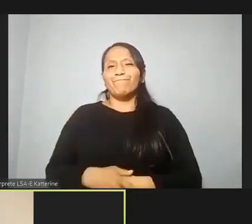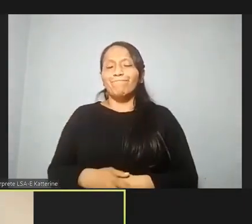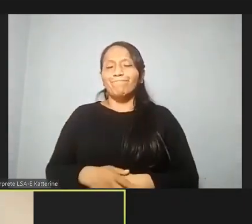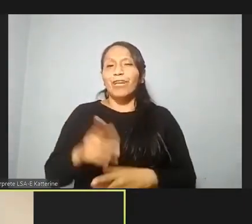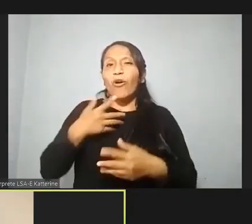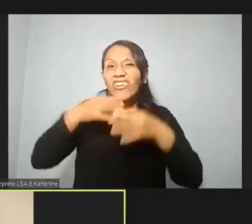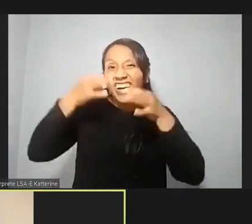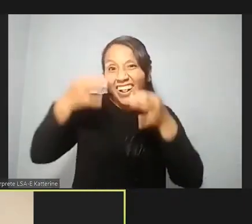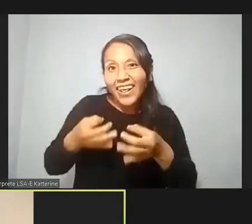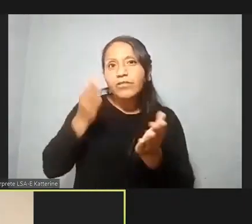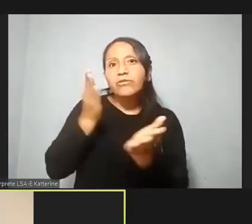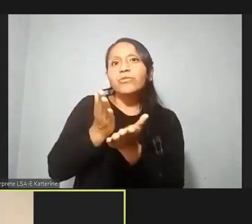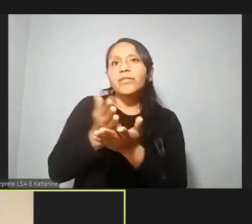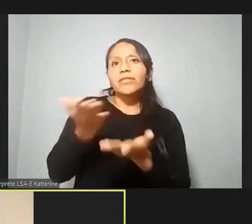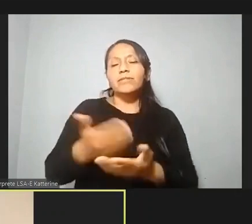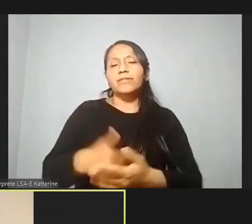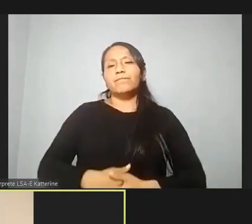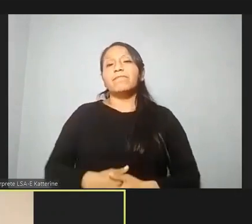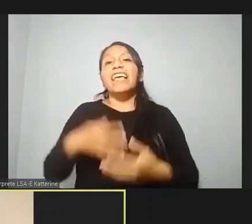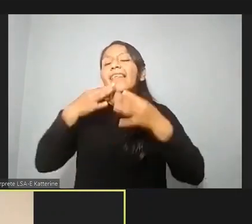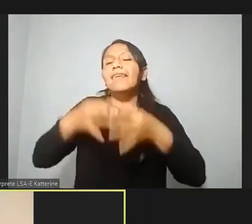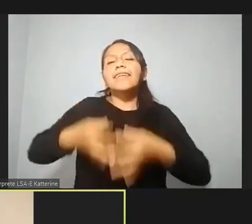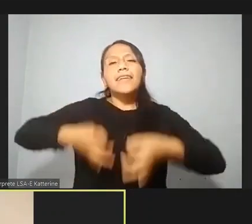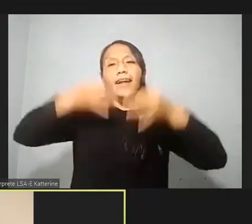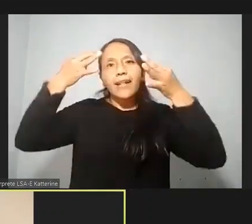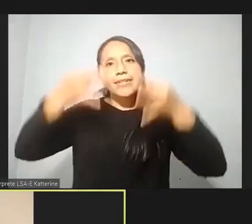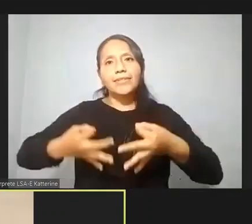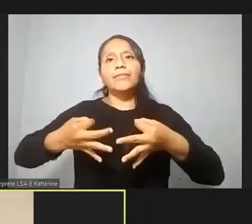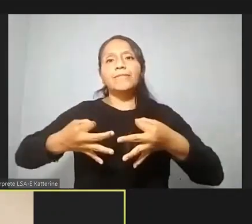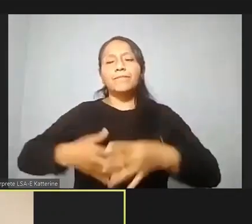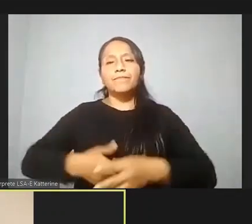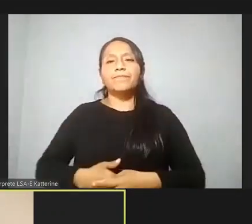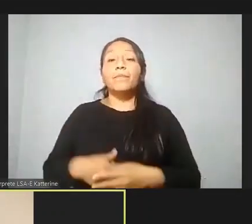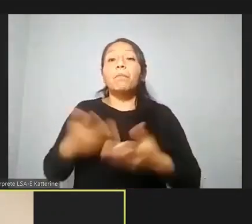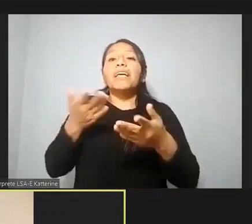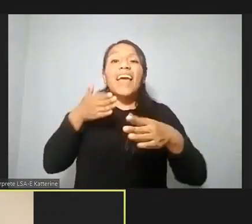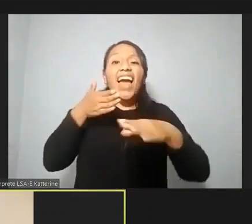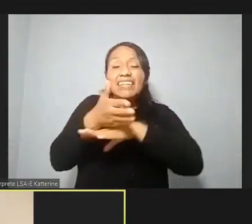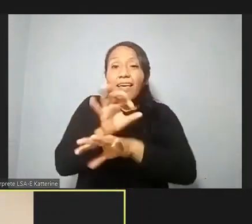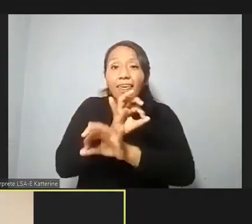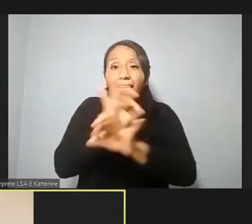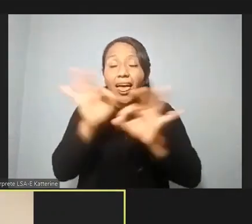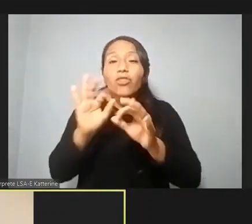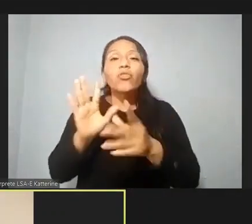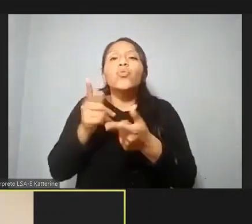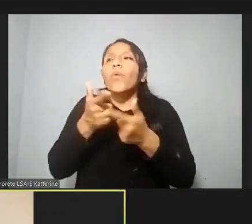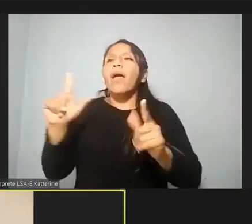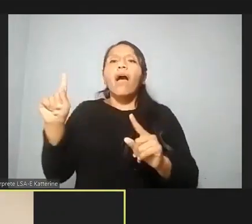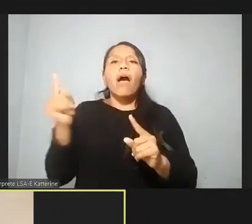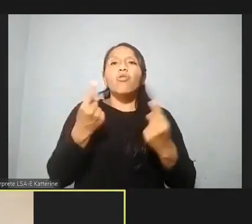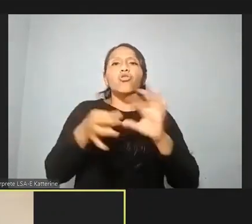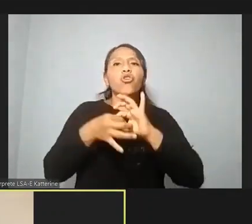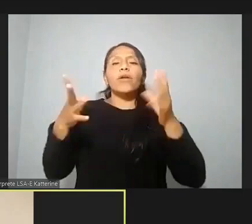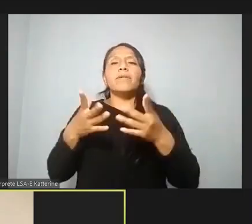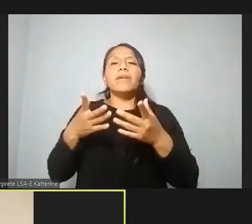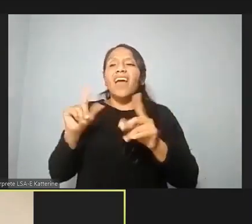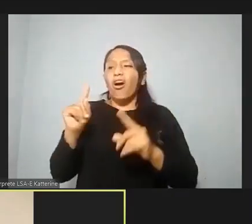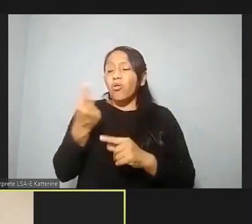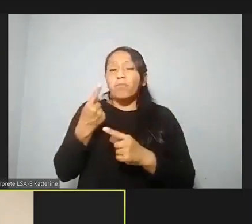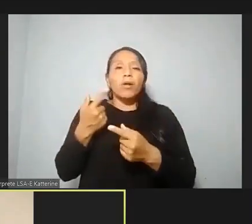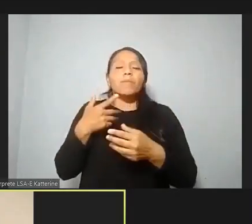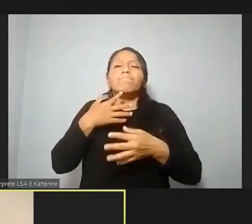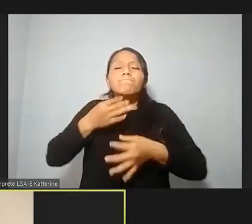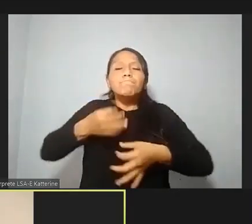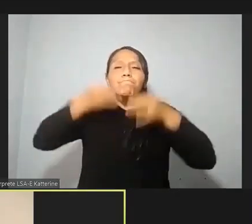derecho que debería estar garantizado. Porque sin accesibilidad no hay autonomía, y sin autonomía no hay un ejercicio pleno de